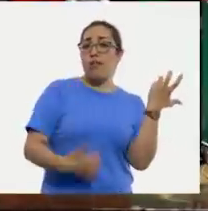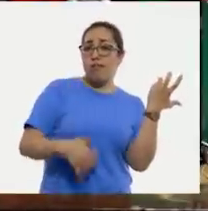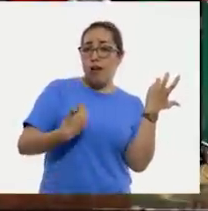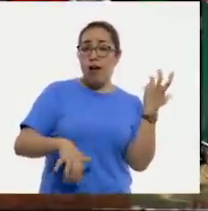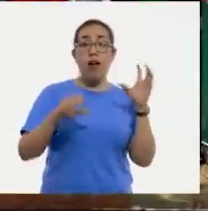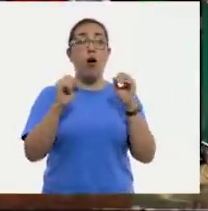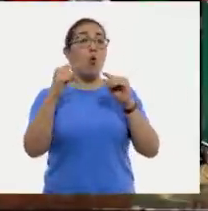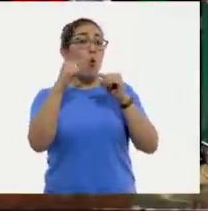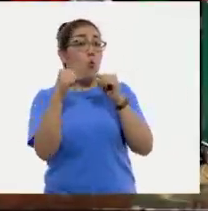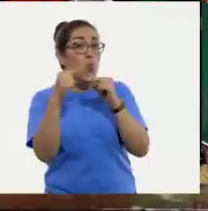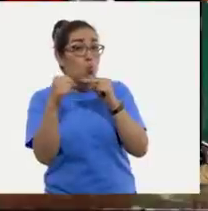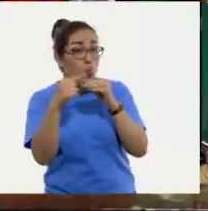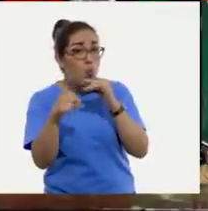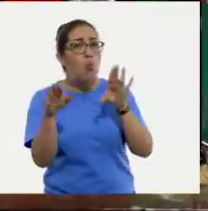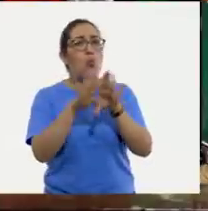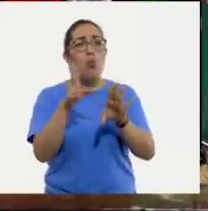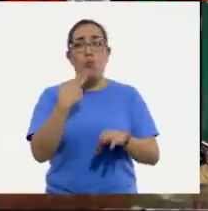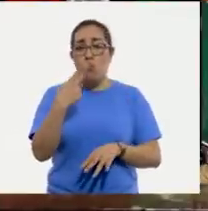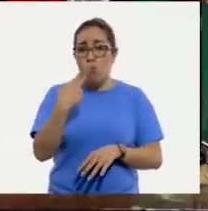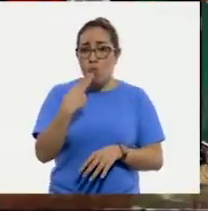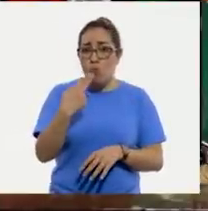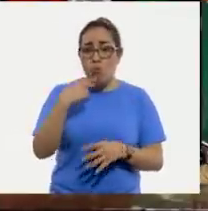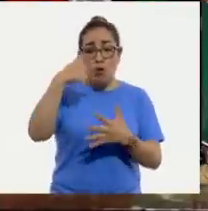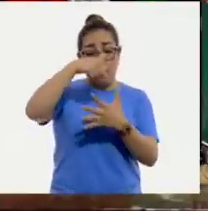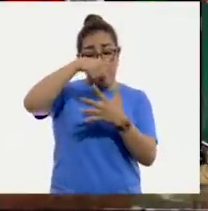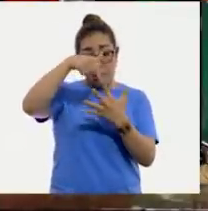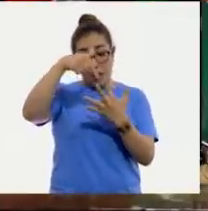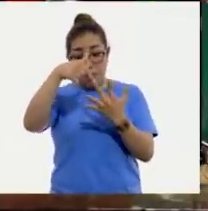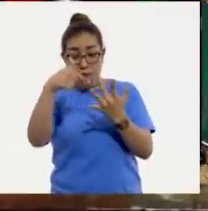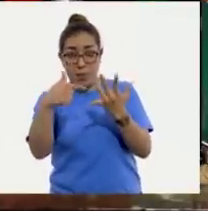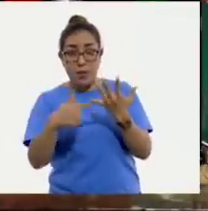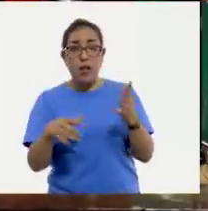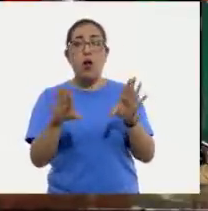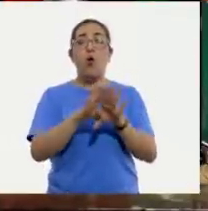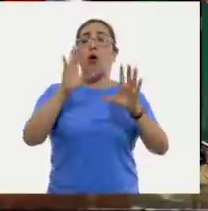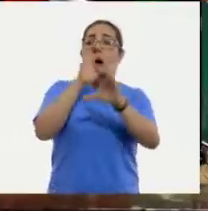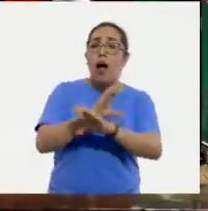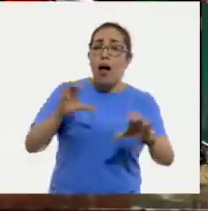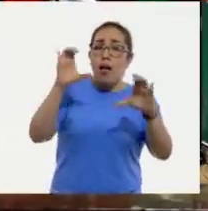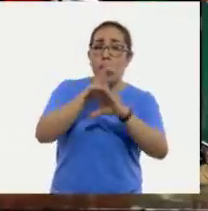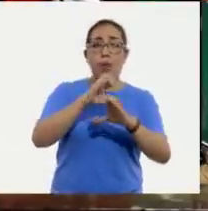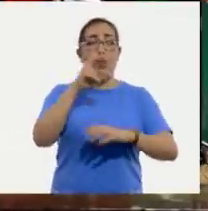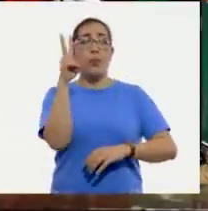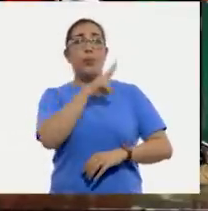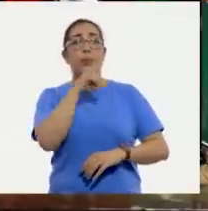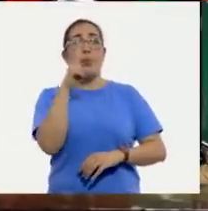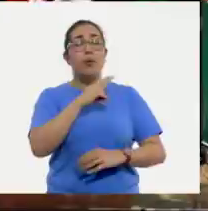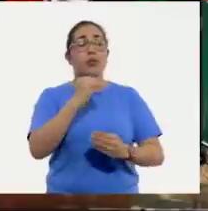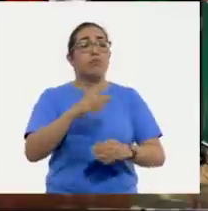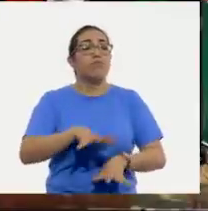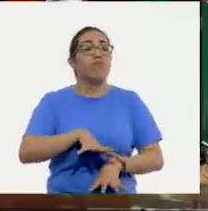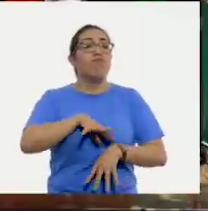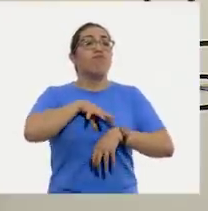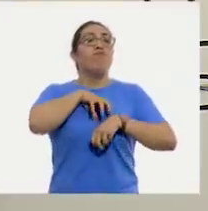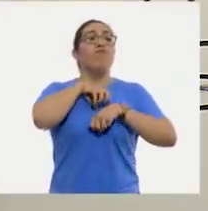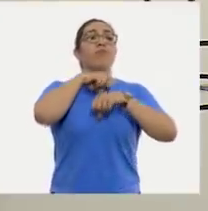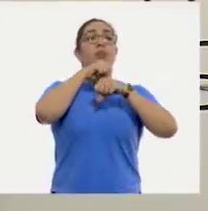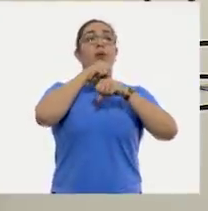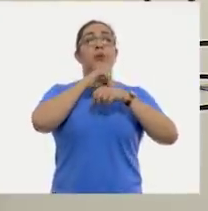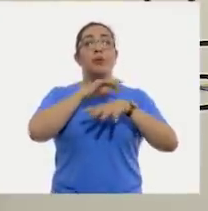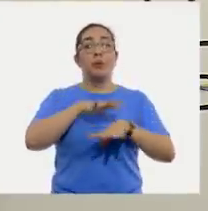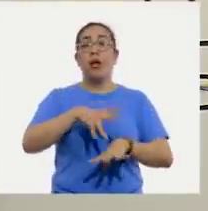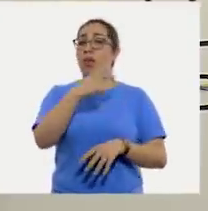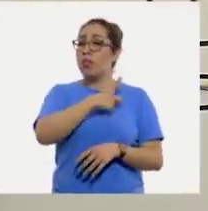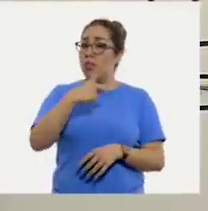uñas también, cómo usar los dedos de cada mano. En el canto, cómo respirar, cómo emitir. Esa es la técnica. Entonces, hay que tener una muy